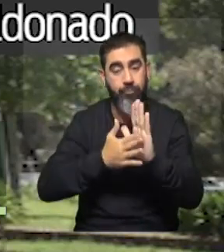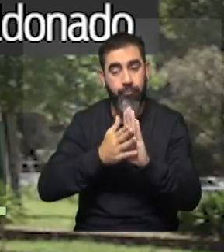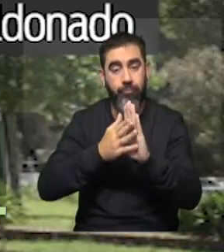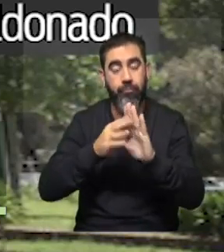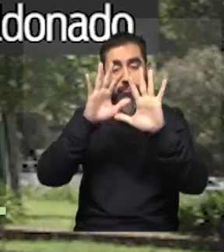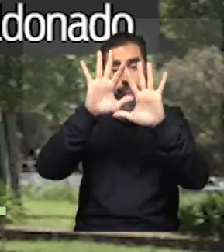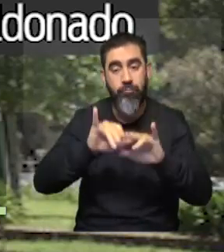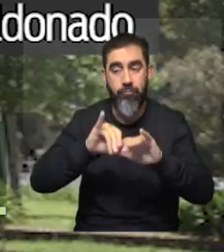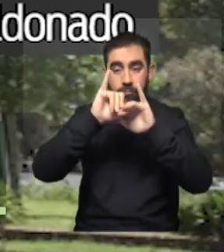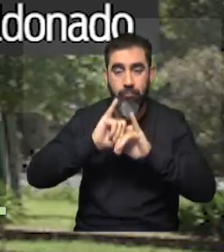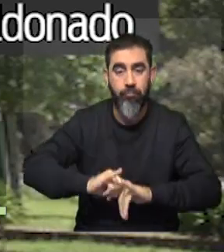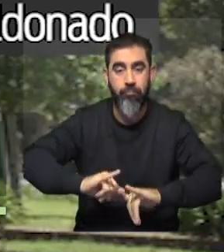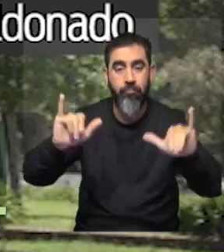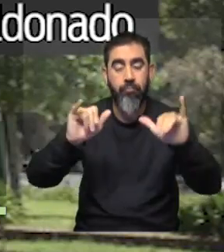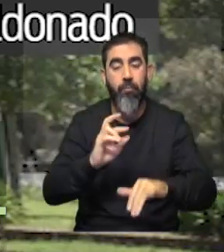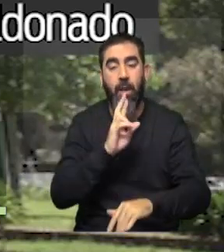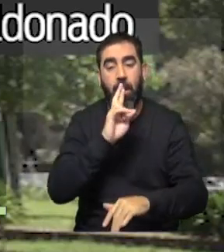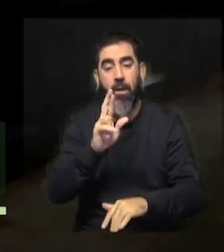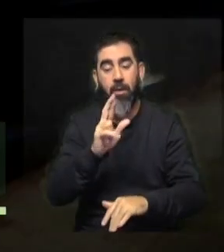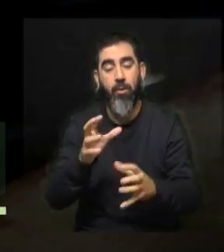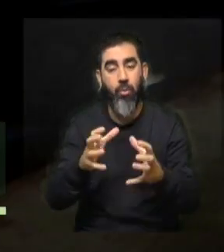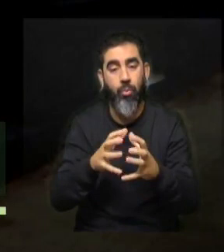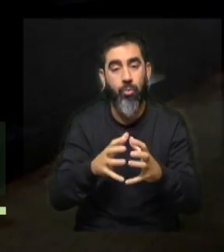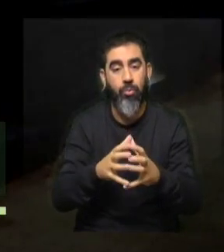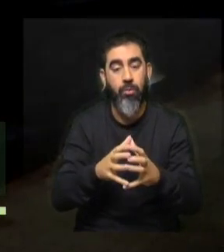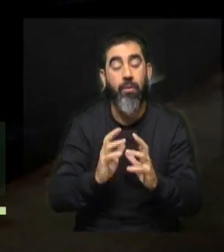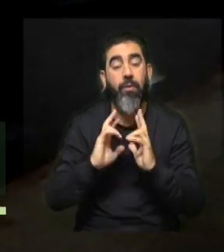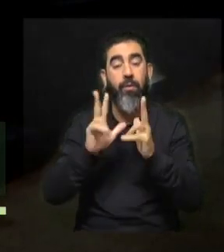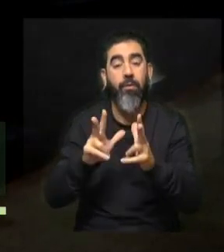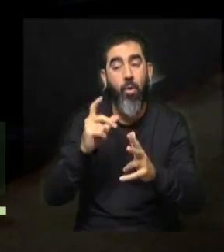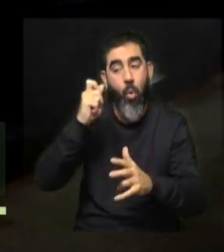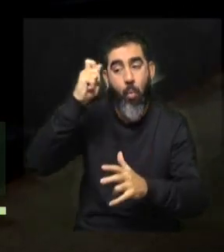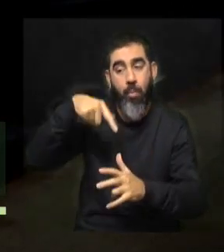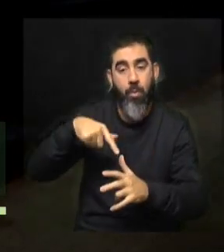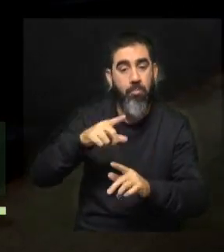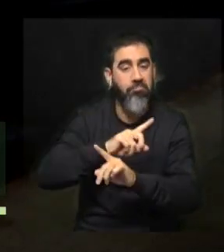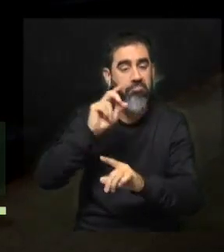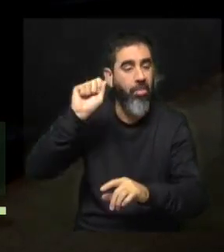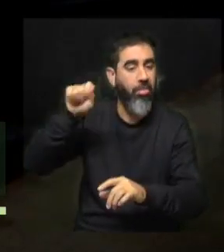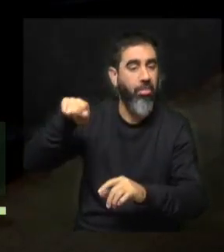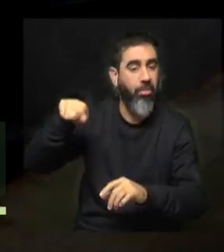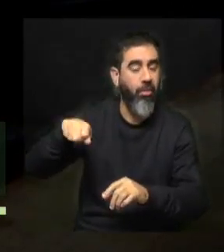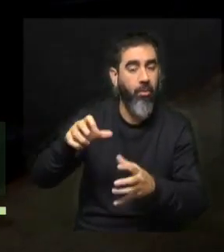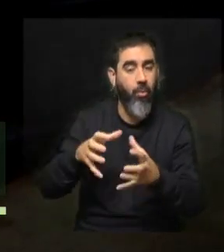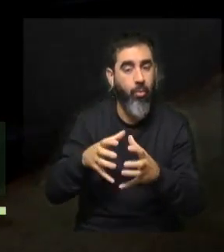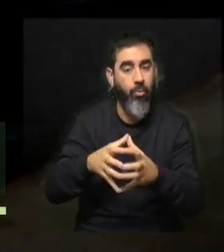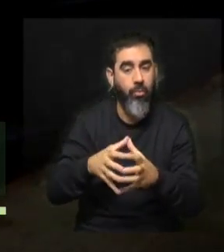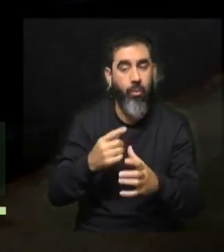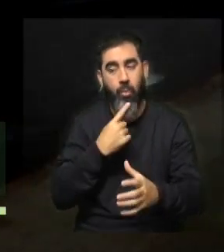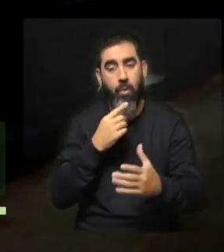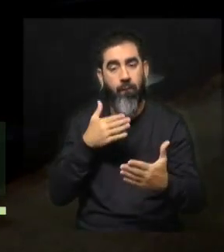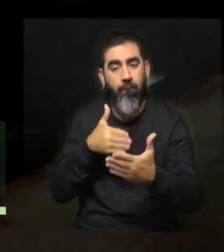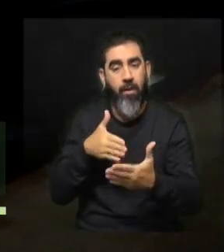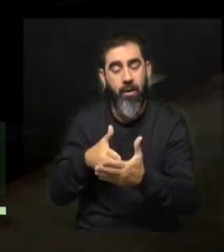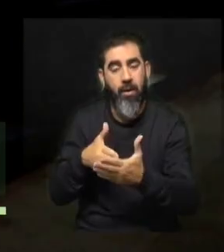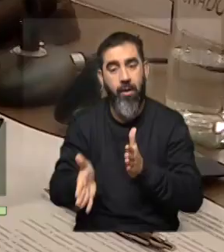divulgada a través de redes sociales tras la renuncia a los sectores bentan cura aseguró que sus opiniones no eran tenidas en cuenta en esos sectores y cuestionó las barreras